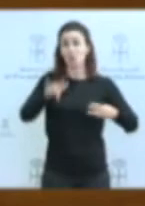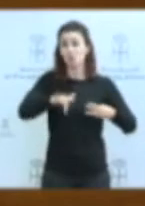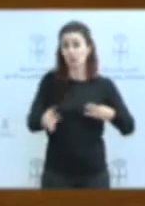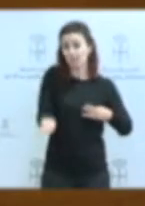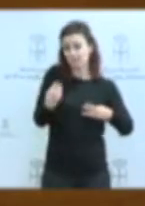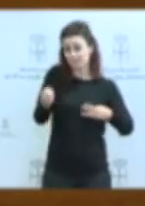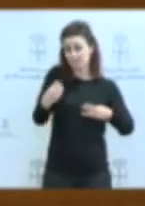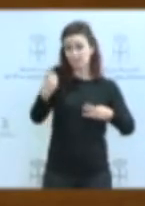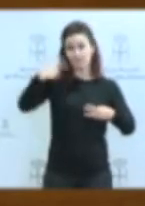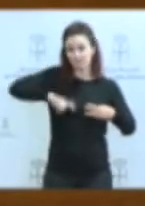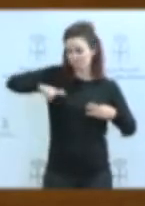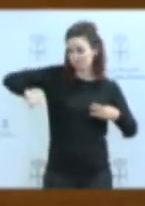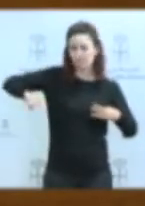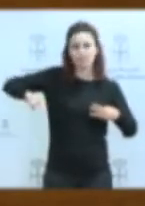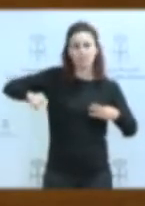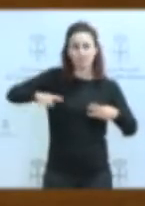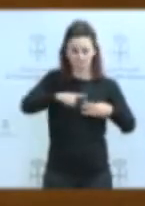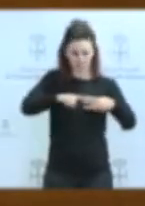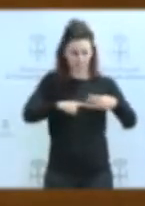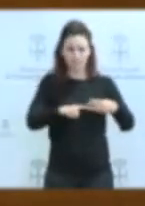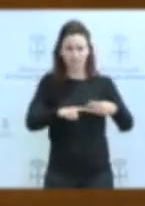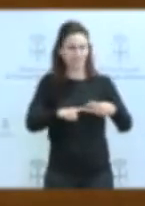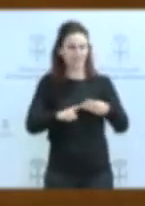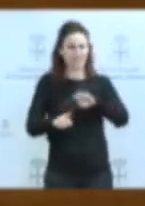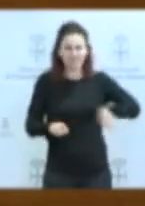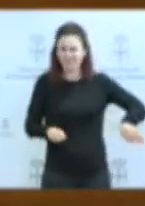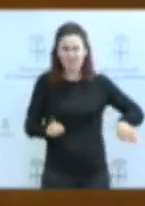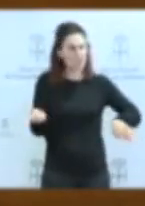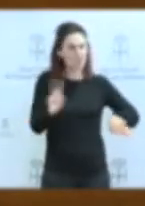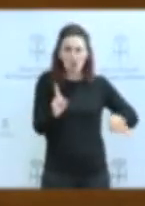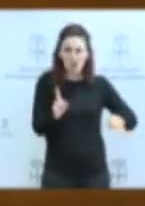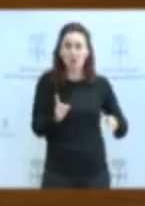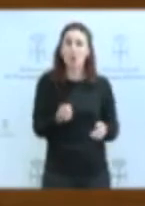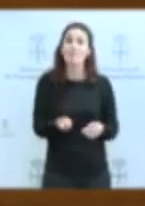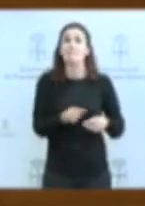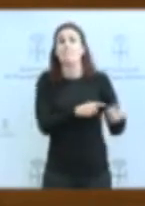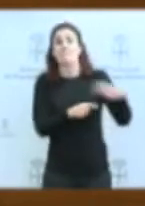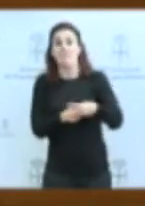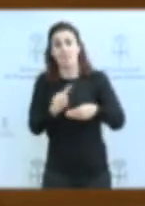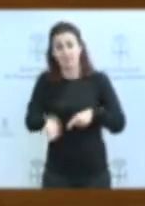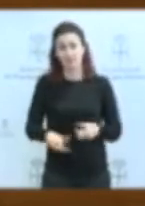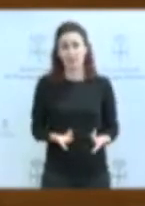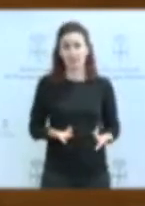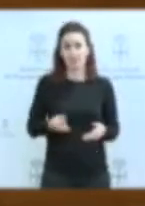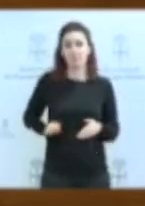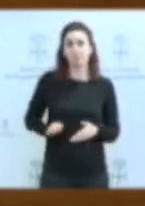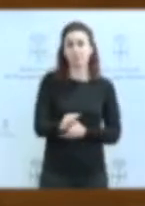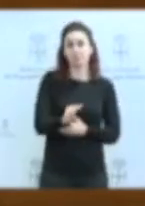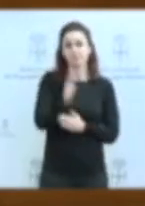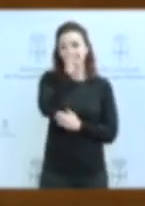que verse favorecidos por esta suerte de subvención encubierta. Una vez que las prohíbe la Comisión Europea, nos